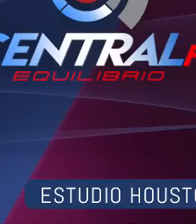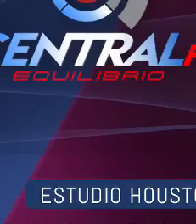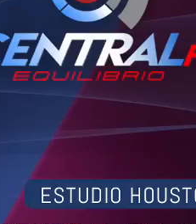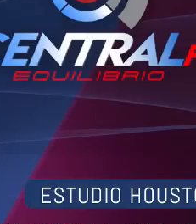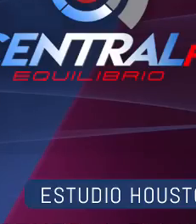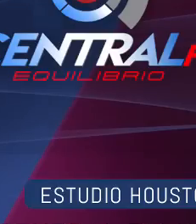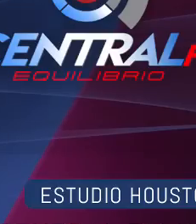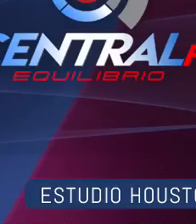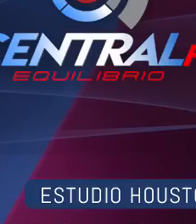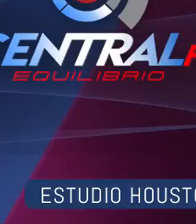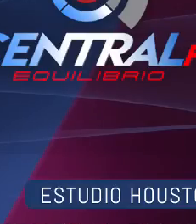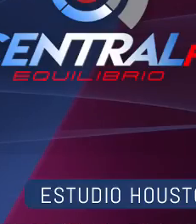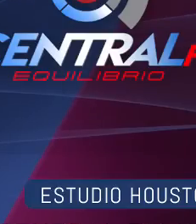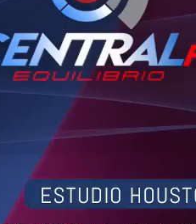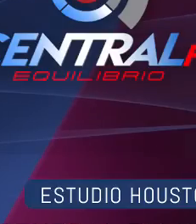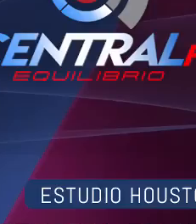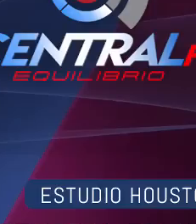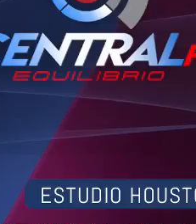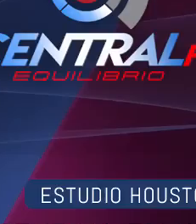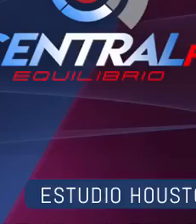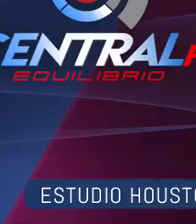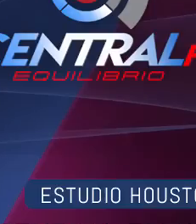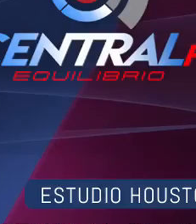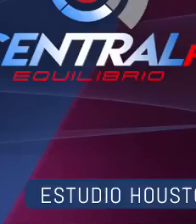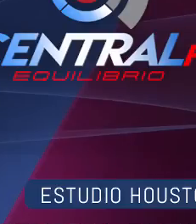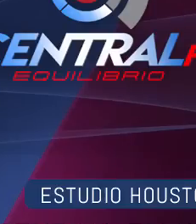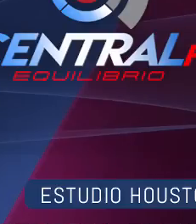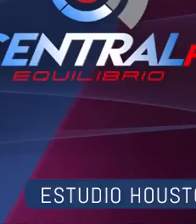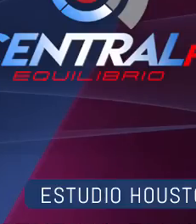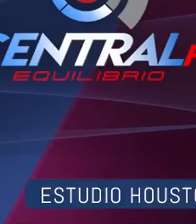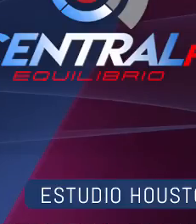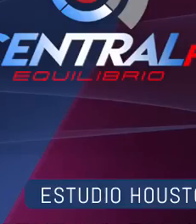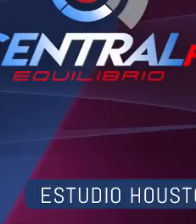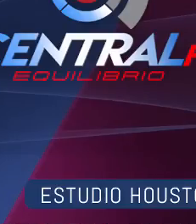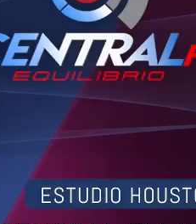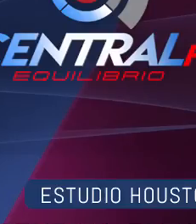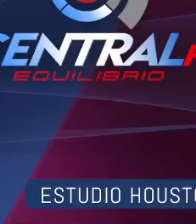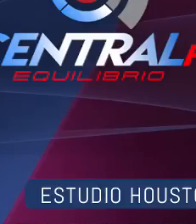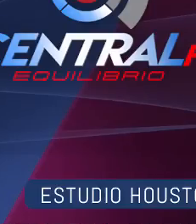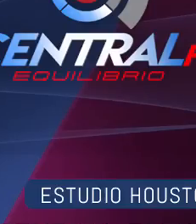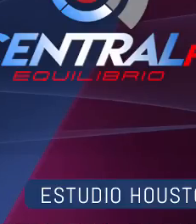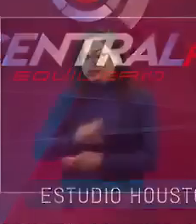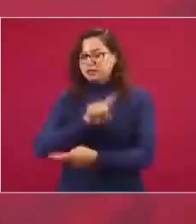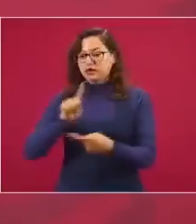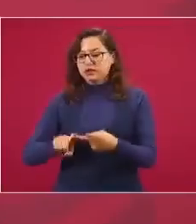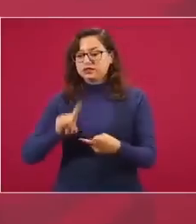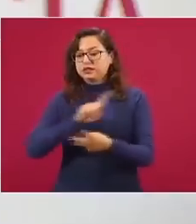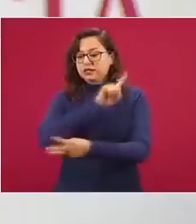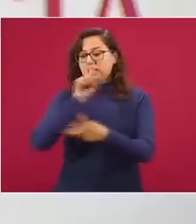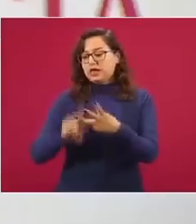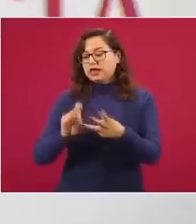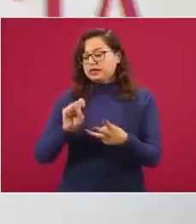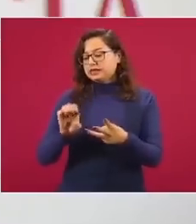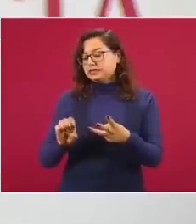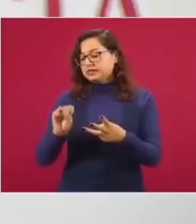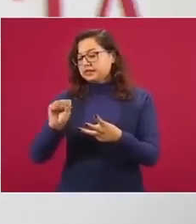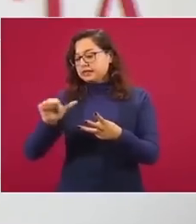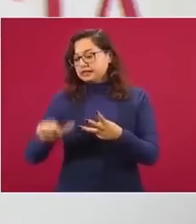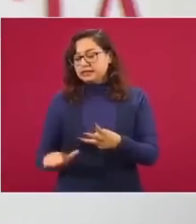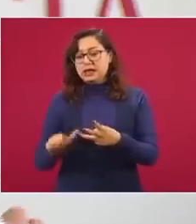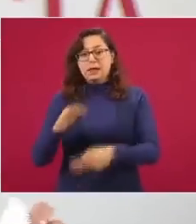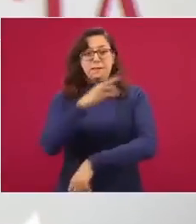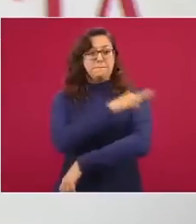20 millones de mexicanos. Vamos a escuchar lo que dijeron tanto Marcelo Ebrard como Arturo Herrera. Hay varias fases